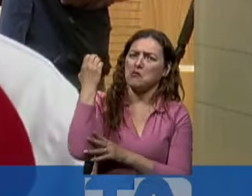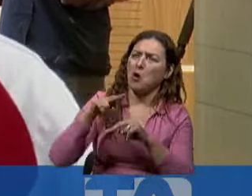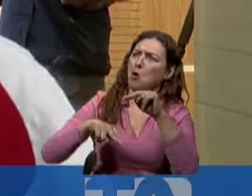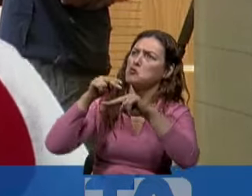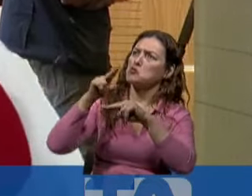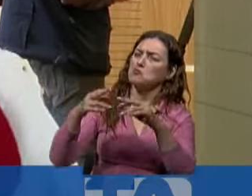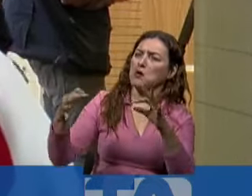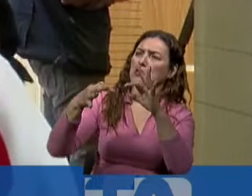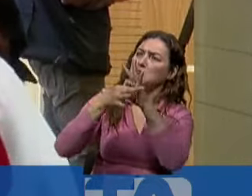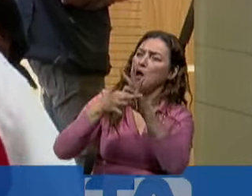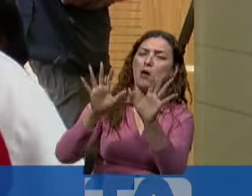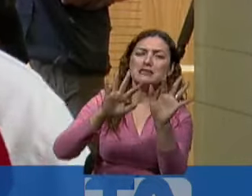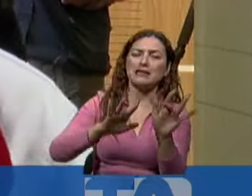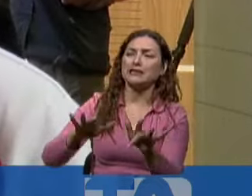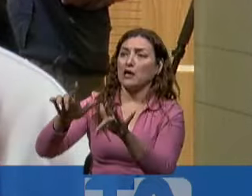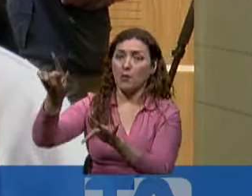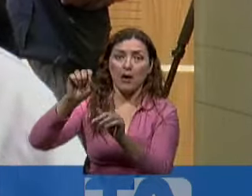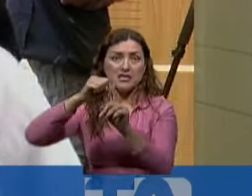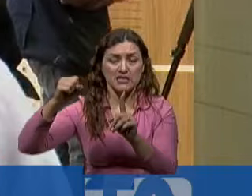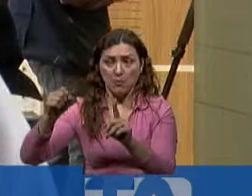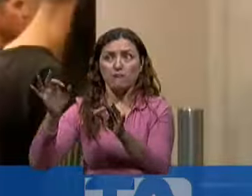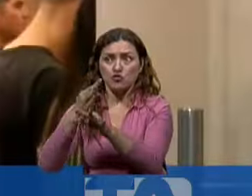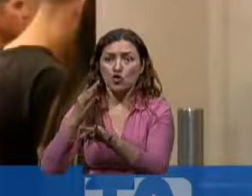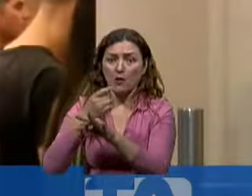construcción mutua entre las distintas secretarías para que el sistema de alerta